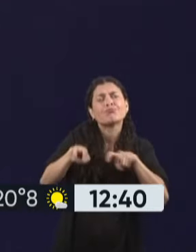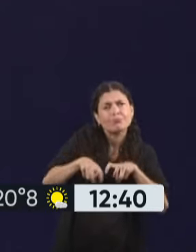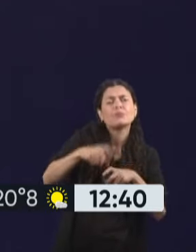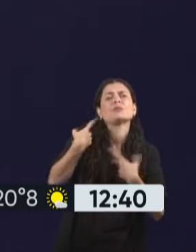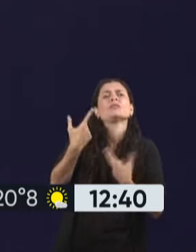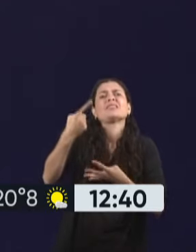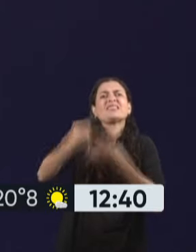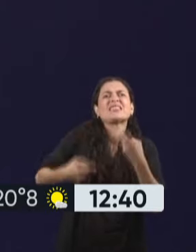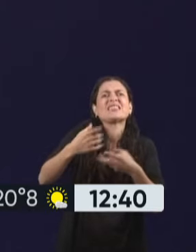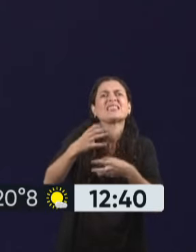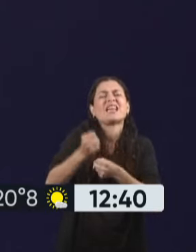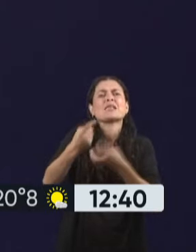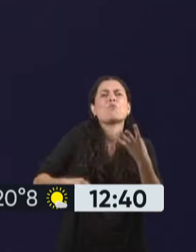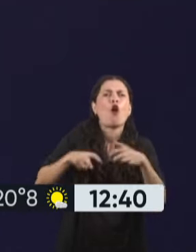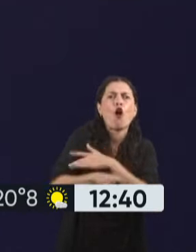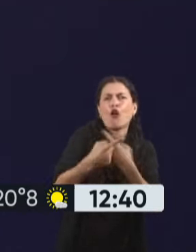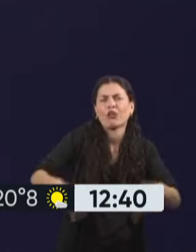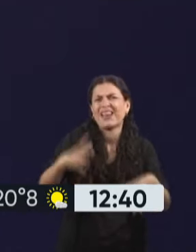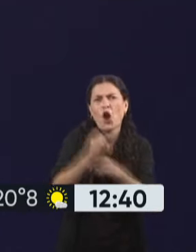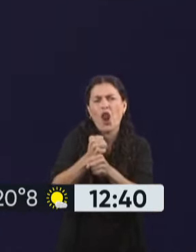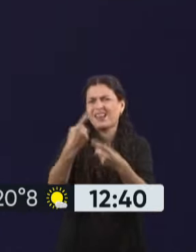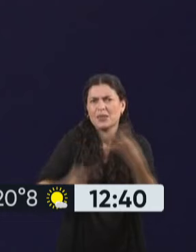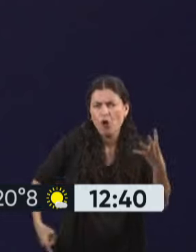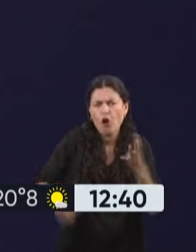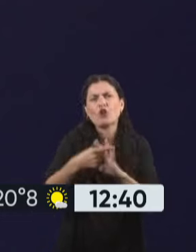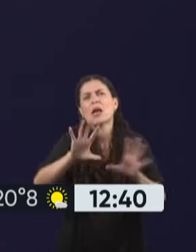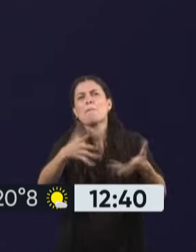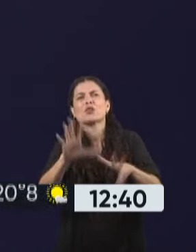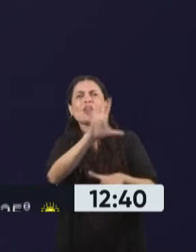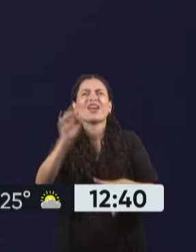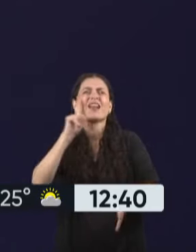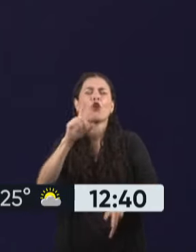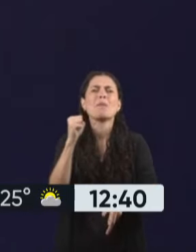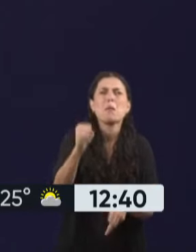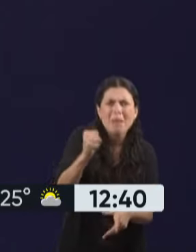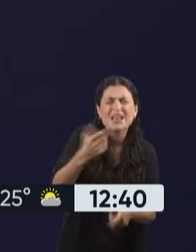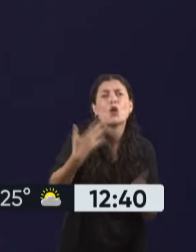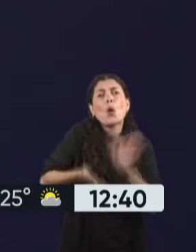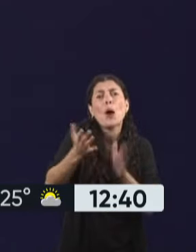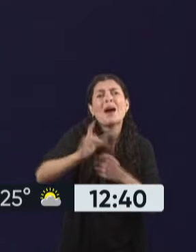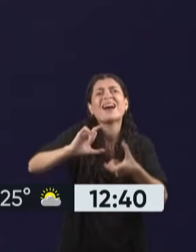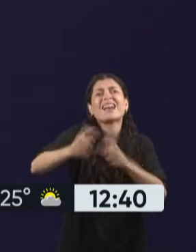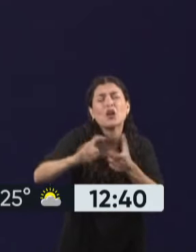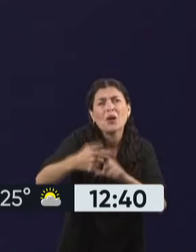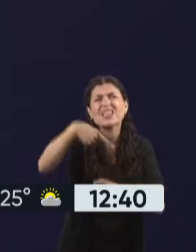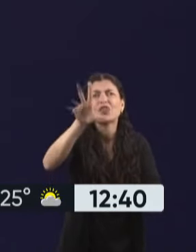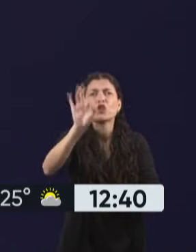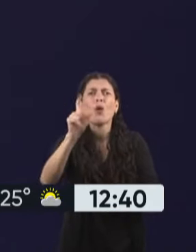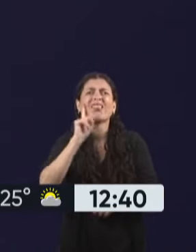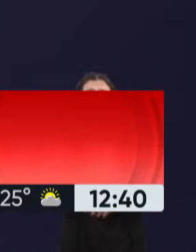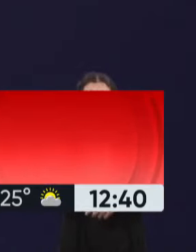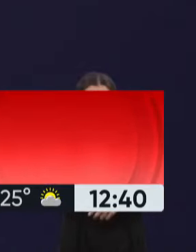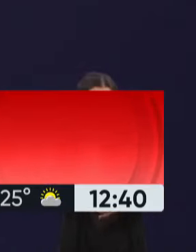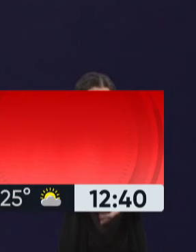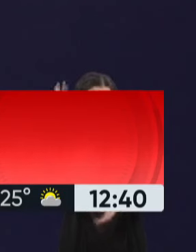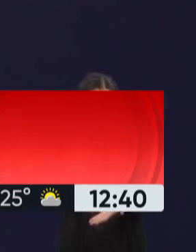LINTI hoy le cuesta en torno a los 500.000 pesos, renovarlas en torno a los 250.000 pesos. Bueno,